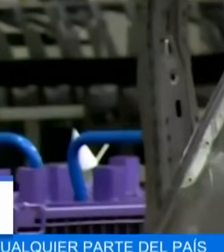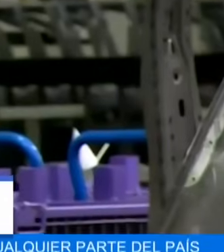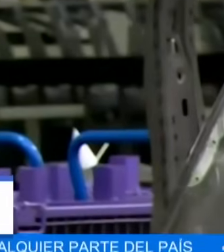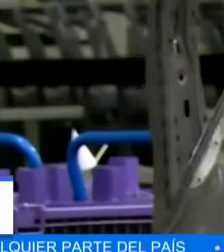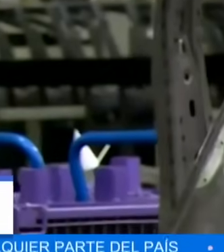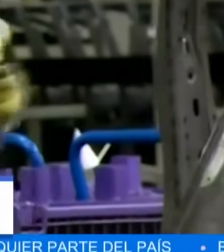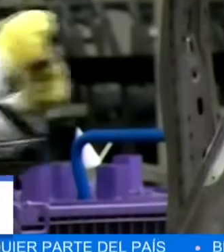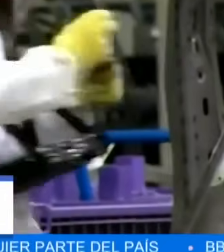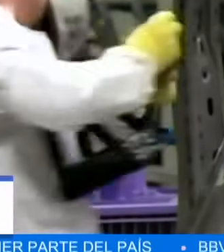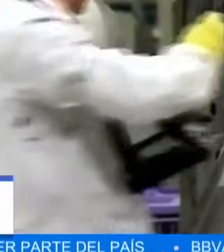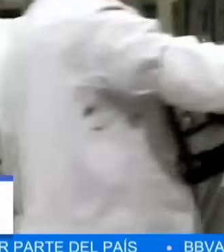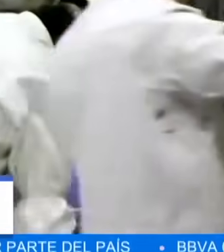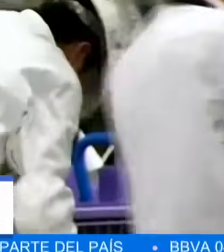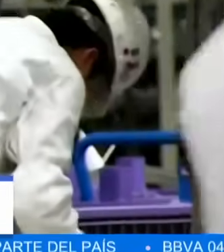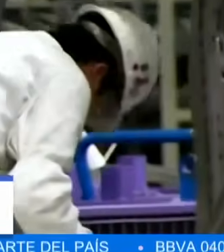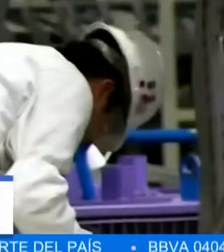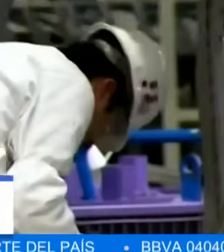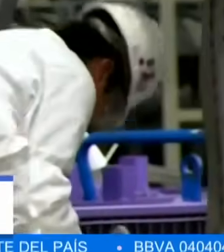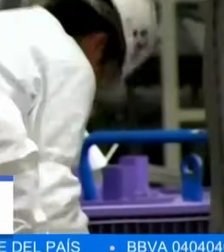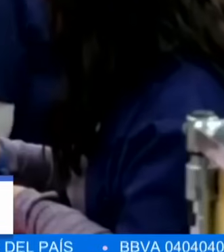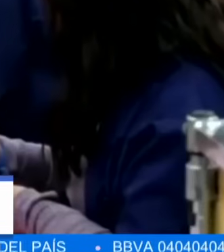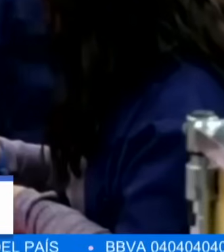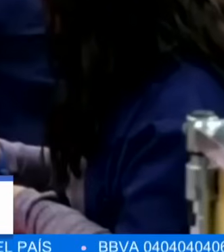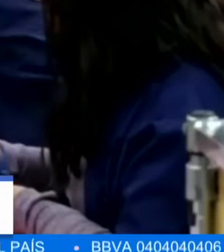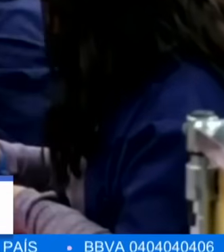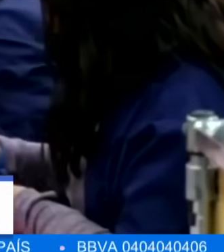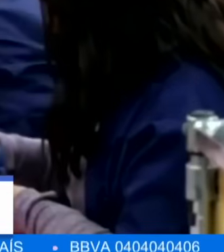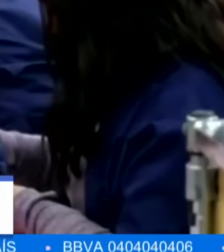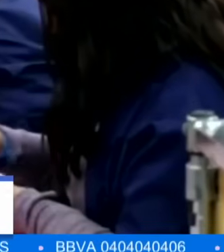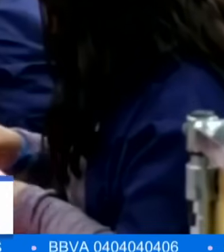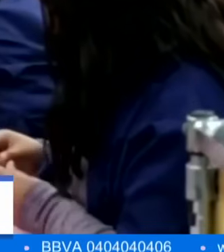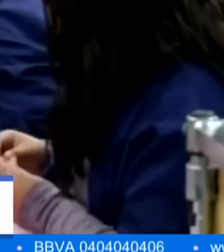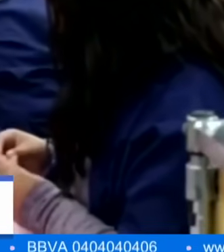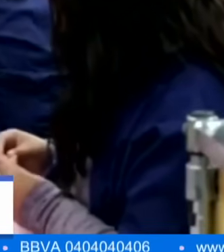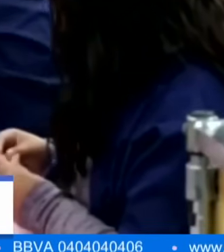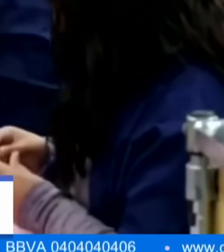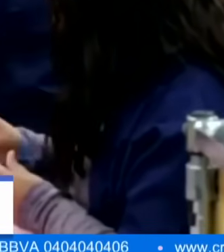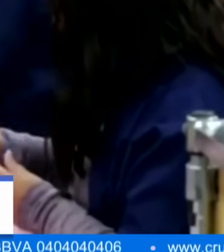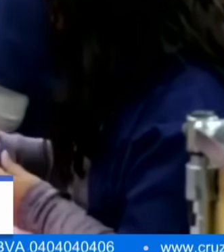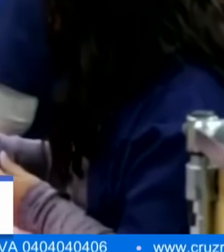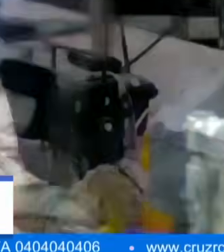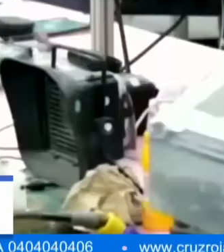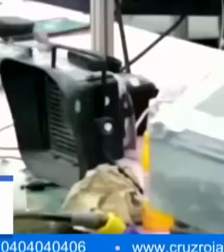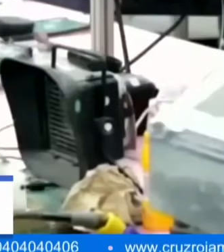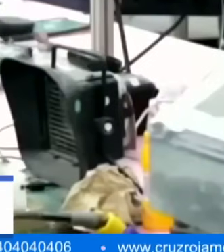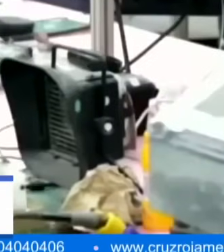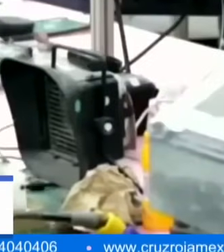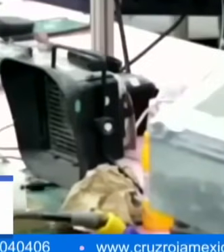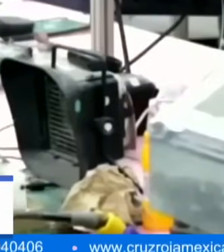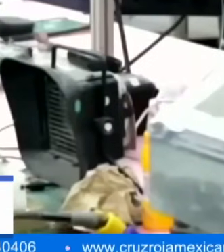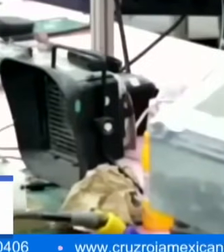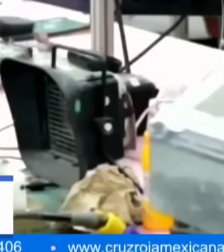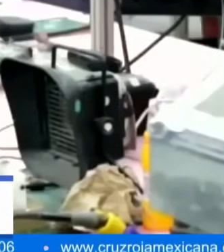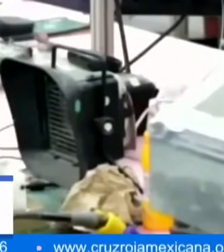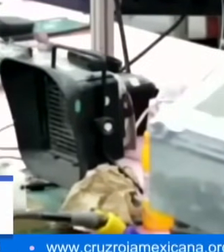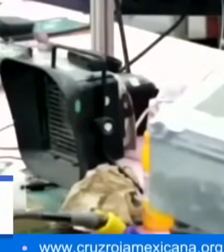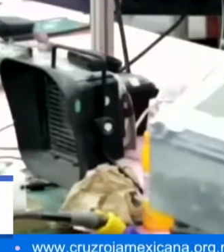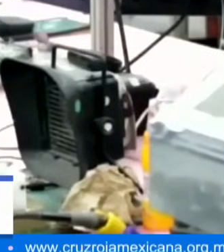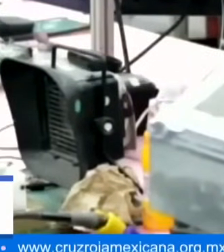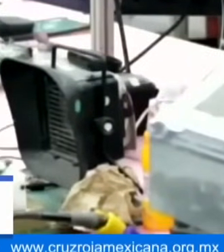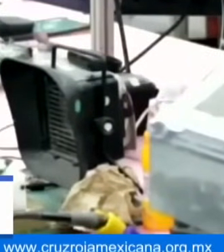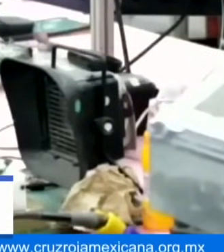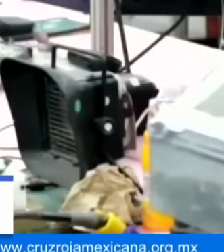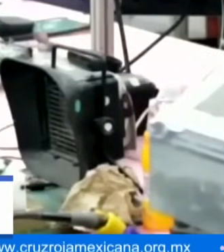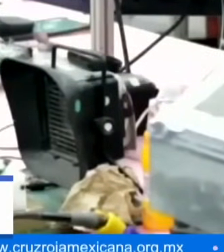involucrados en su conferencia matutina dijo que es importante que empresarios trabajadores sindicatos y expertos expongan su opinión ante el